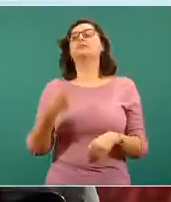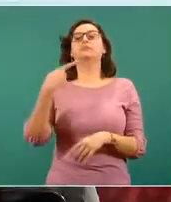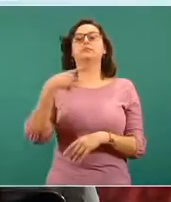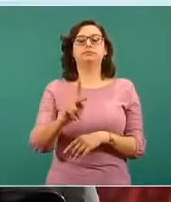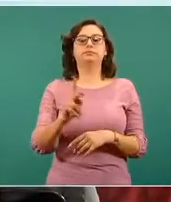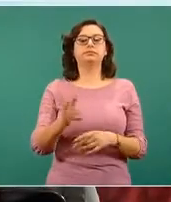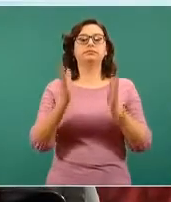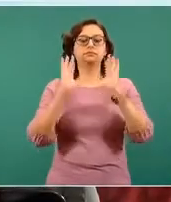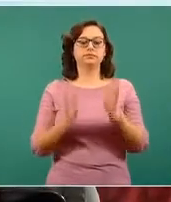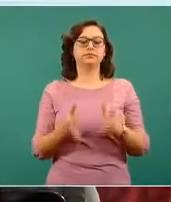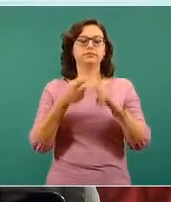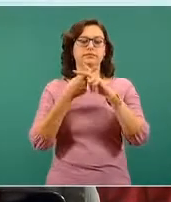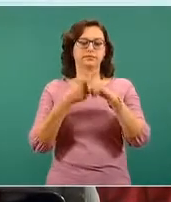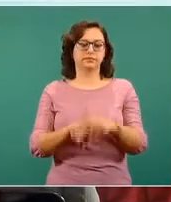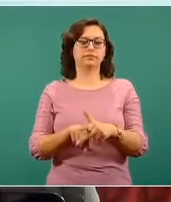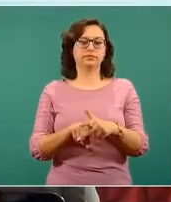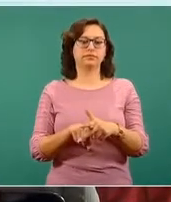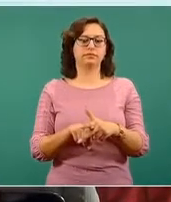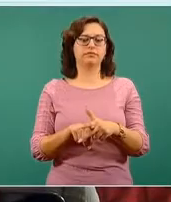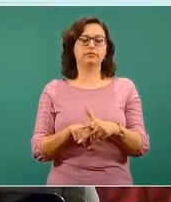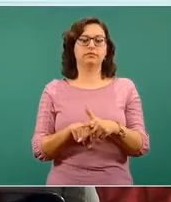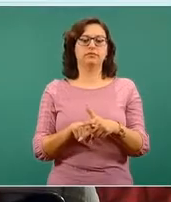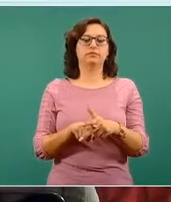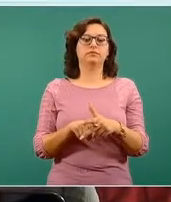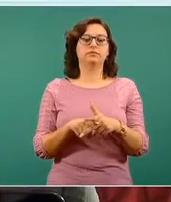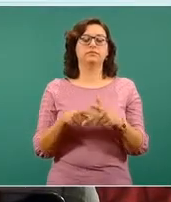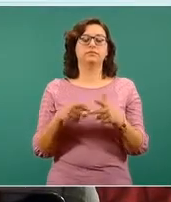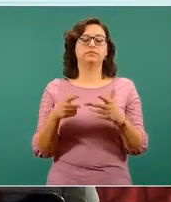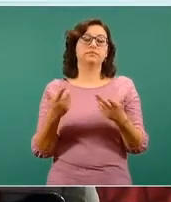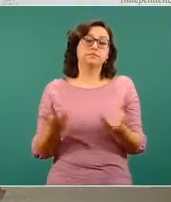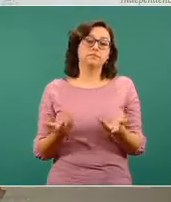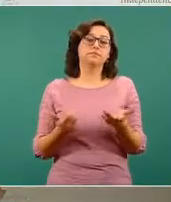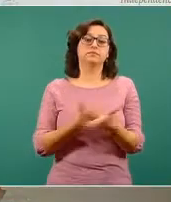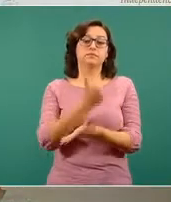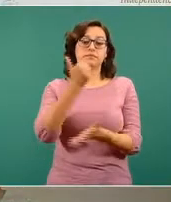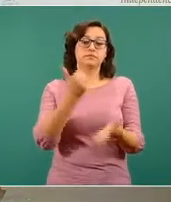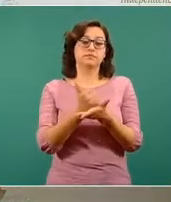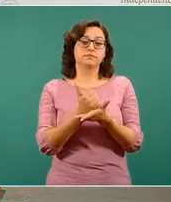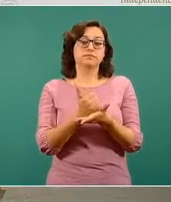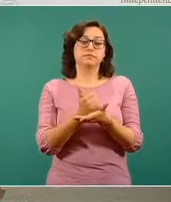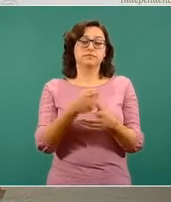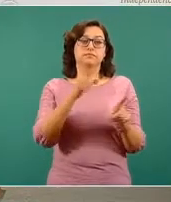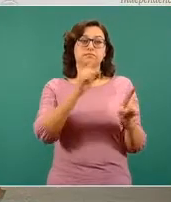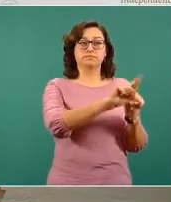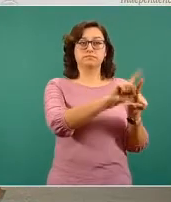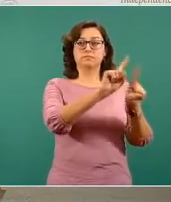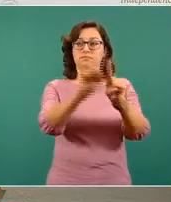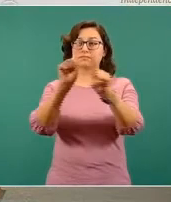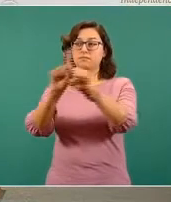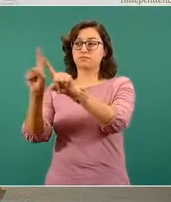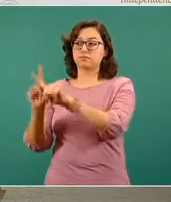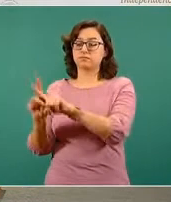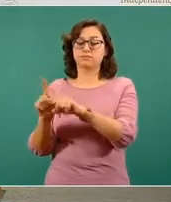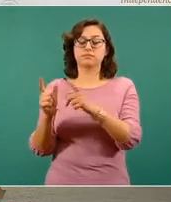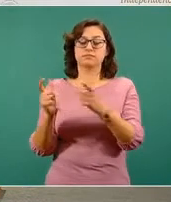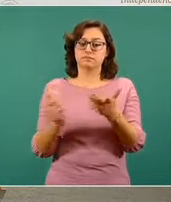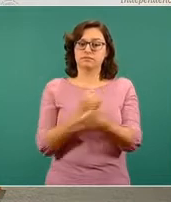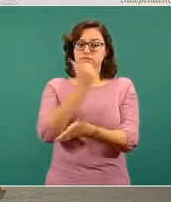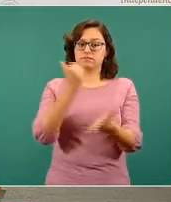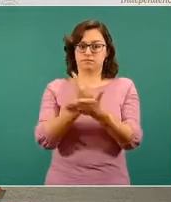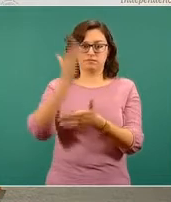arrancamos en ciudades, de hecho, en su mayoría, las ciudades que se empezaron en esta semana fueron ciudades